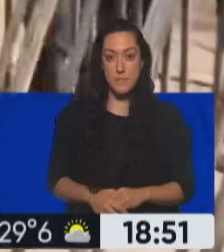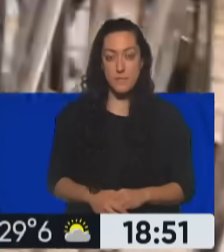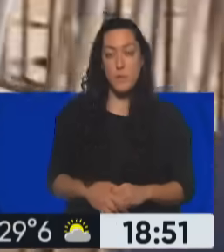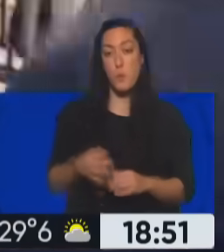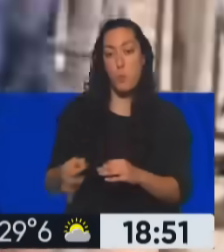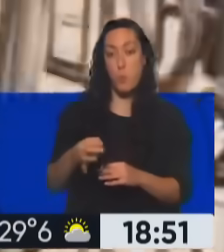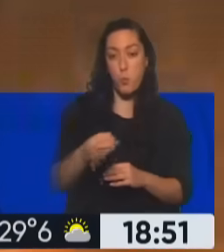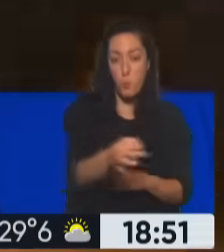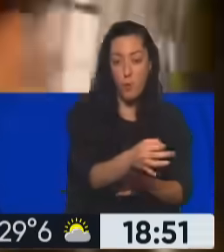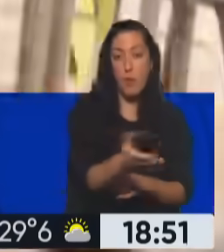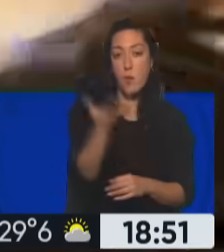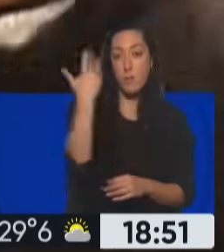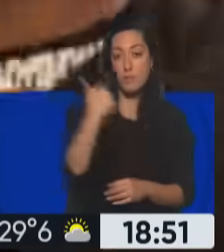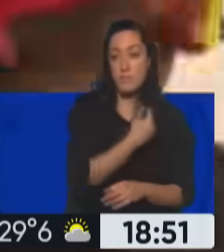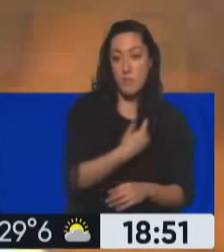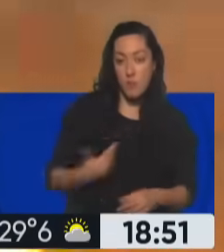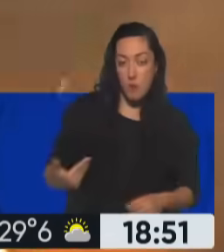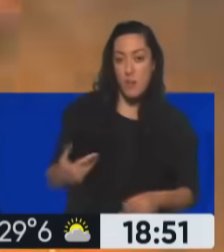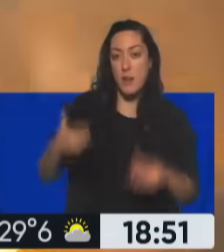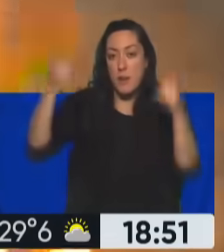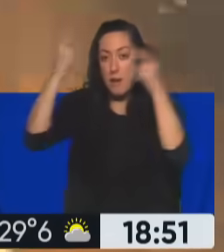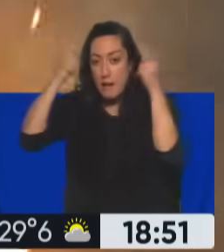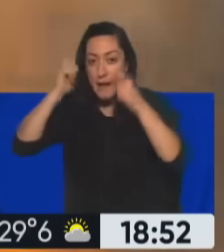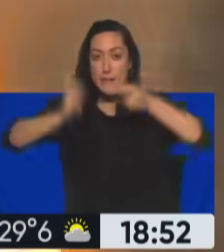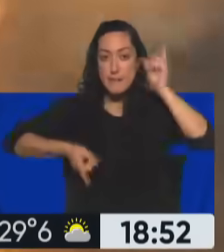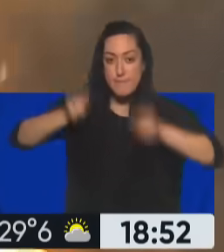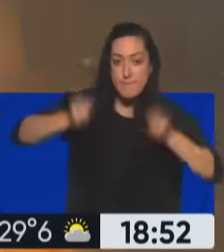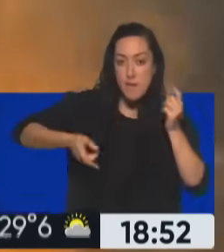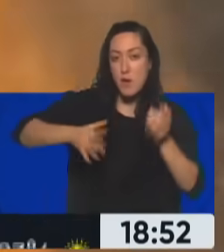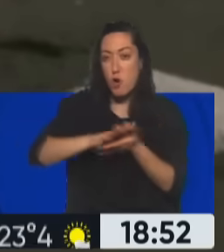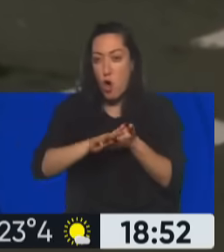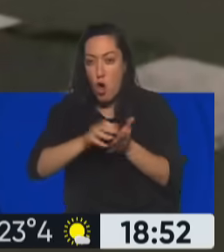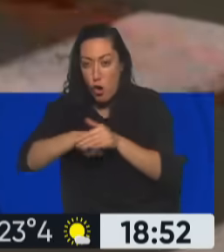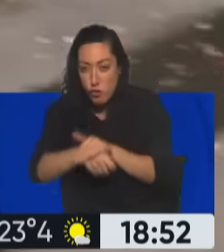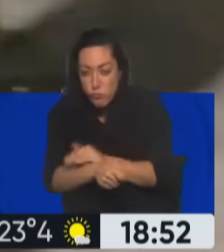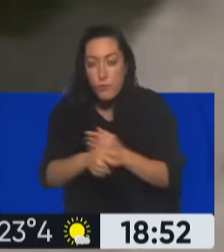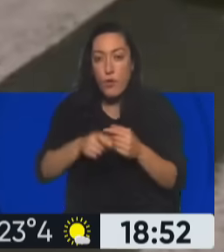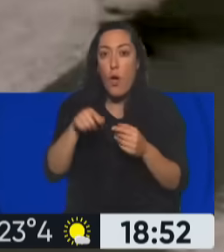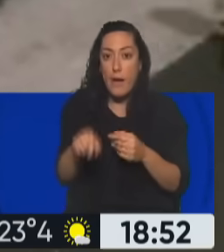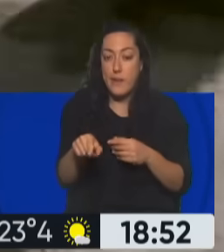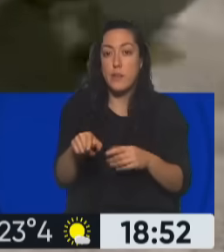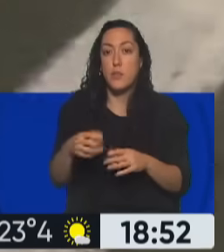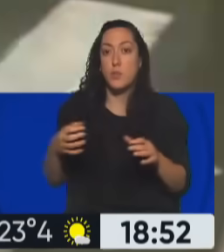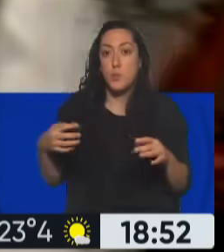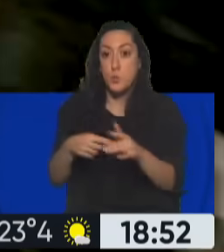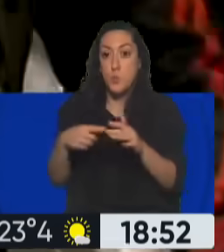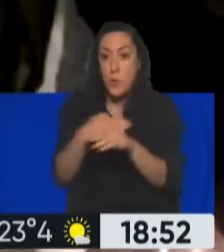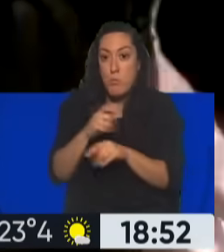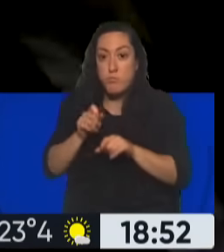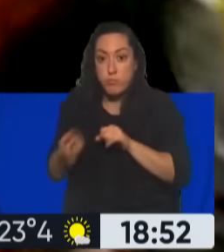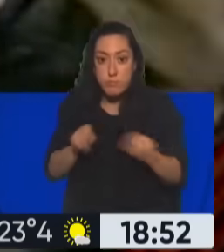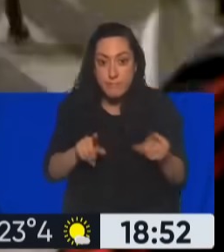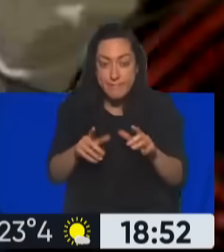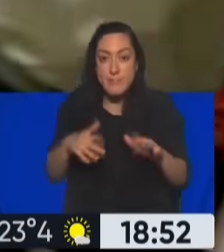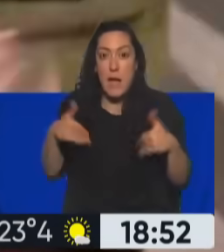que están gobernados por reyes tiranos, por reyes corruptos, que lo único que buscan es aprovecharse de su misma ciudad, ciudad